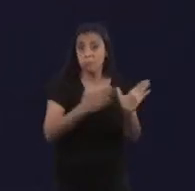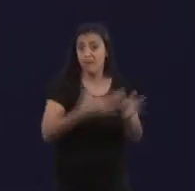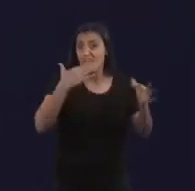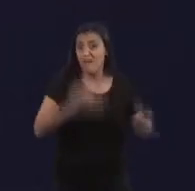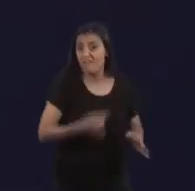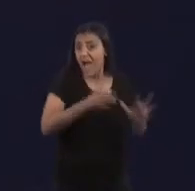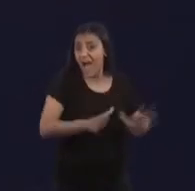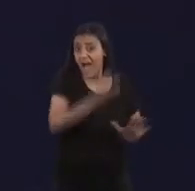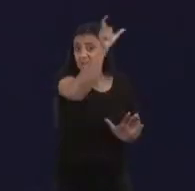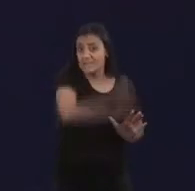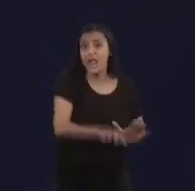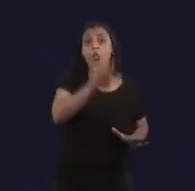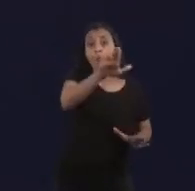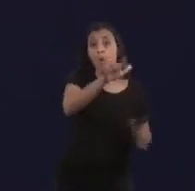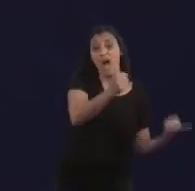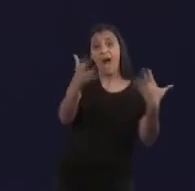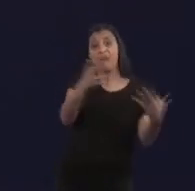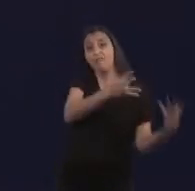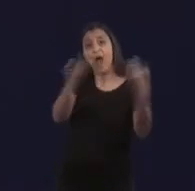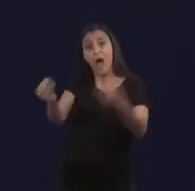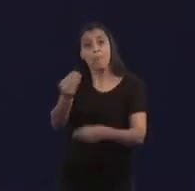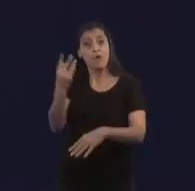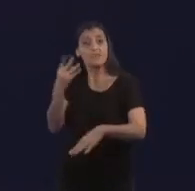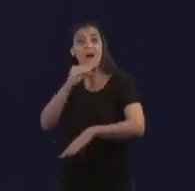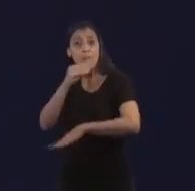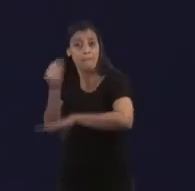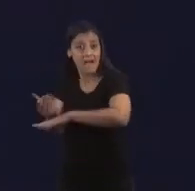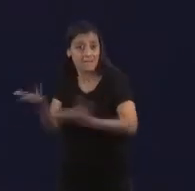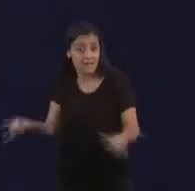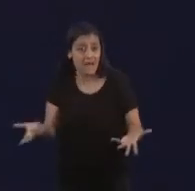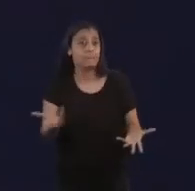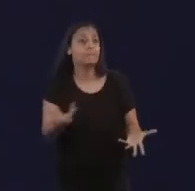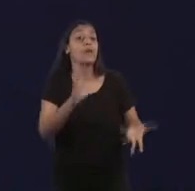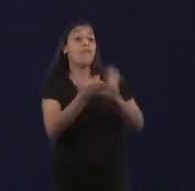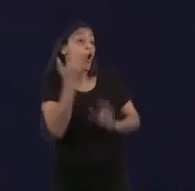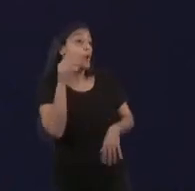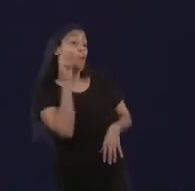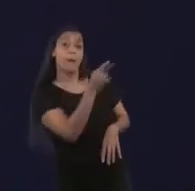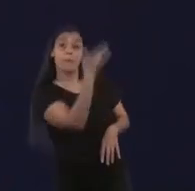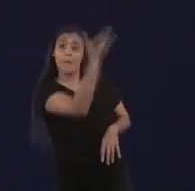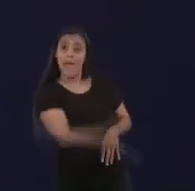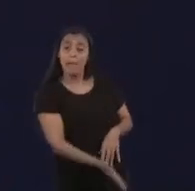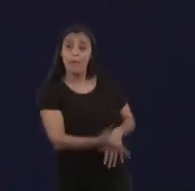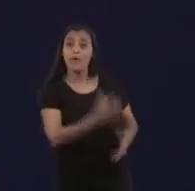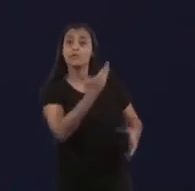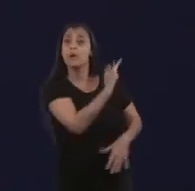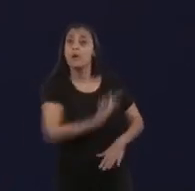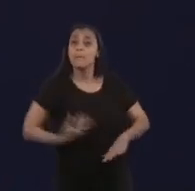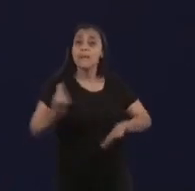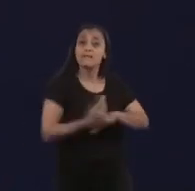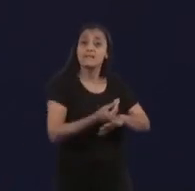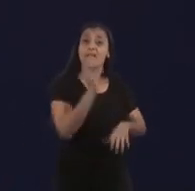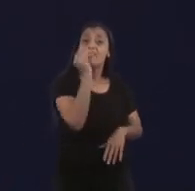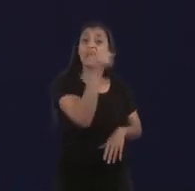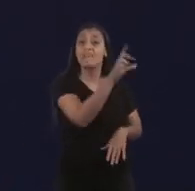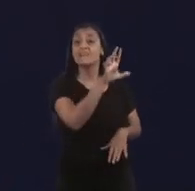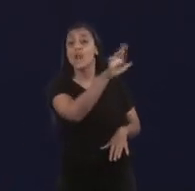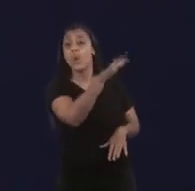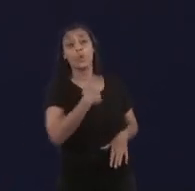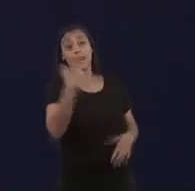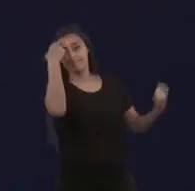situación que en la que, o formas de comportarse en la que nosotros no estamos de acuerdo. Y esto ha ocurrido en